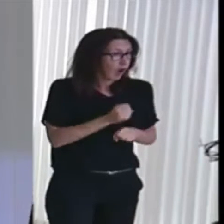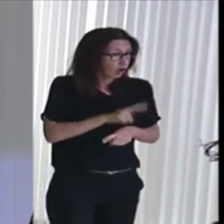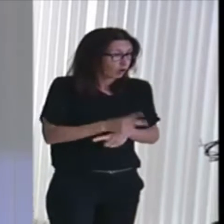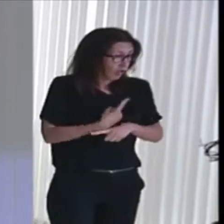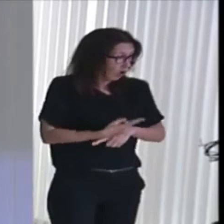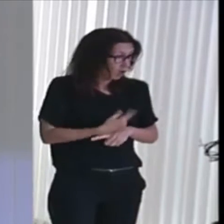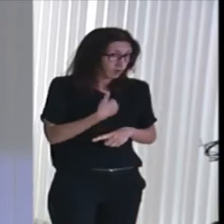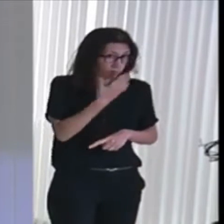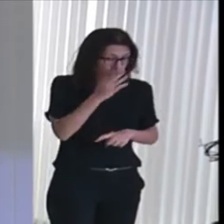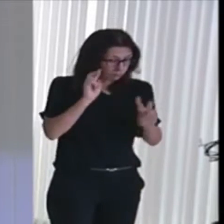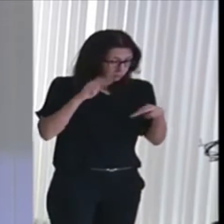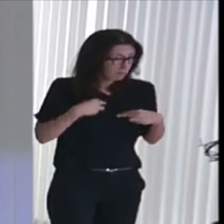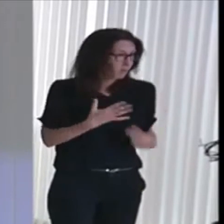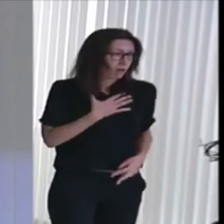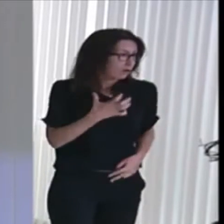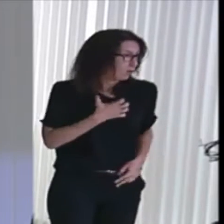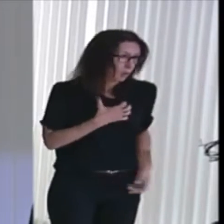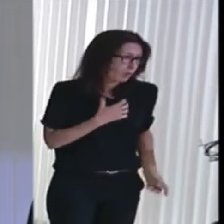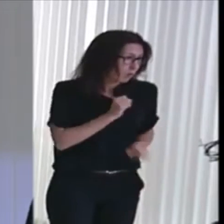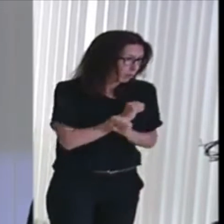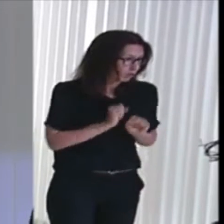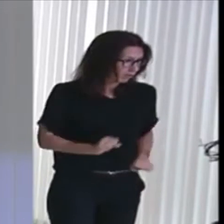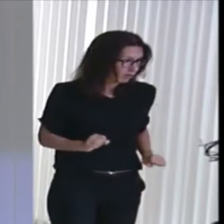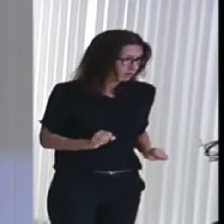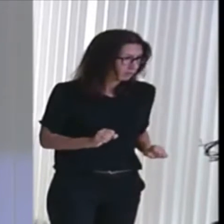sería capaz de hacer eso, ¿no?